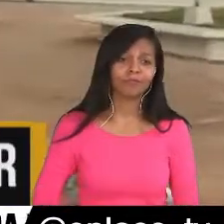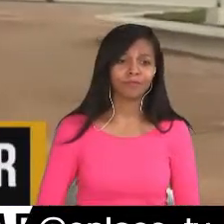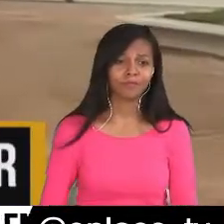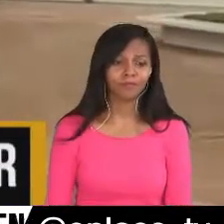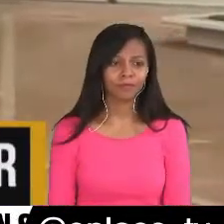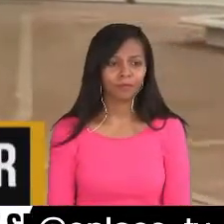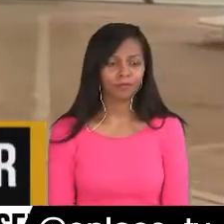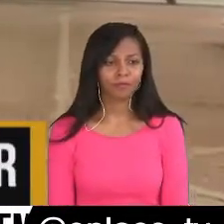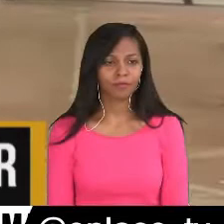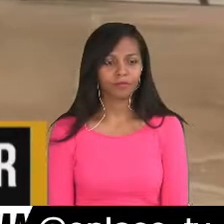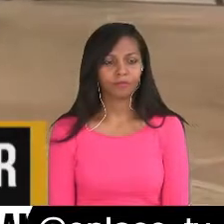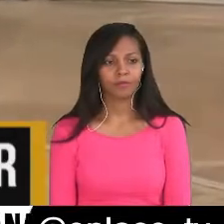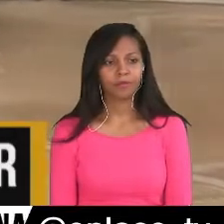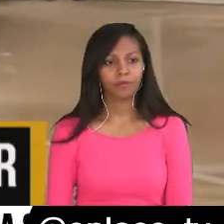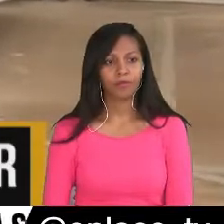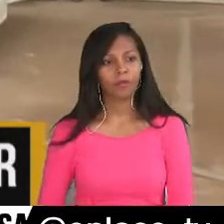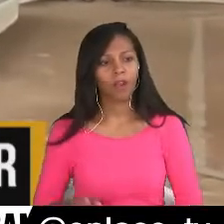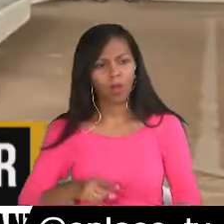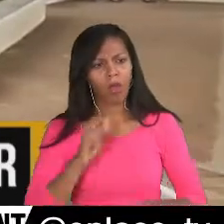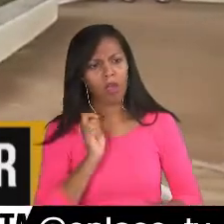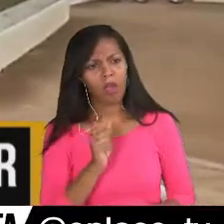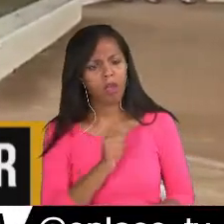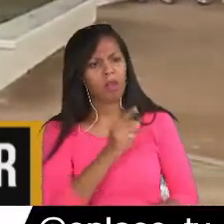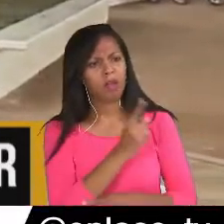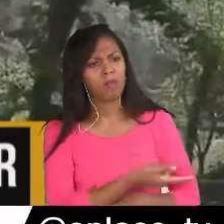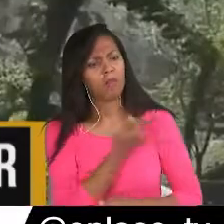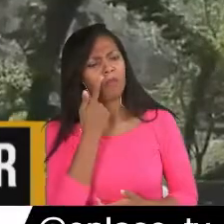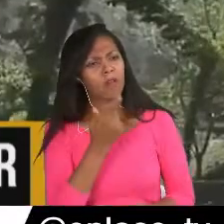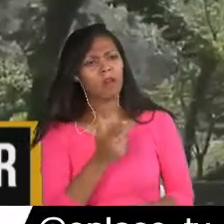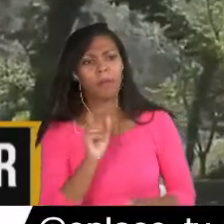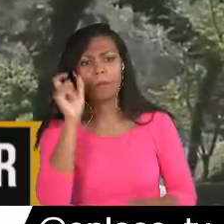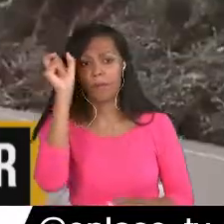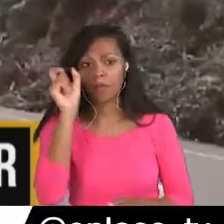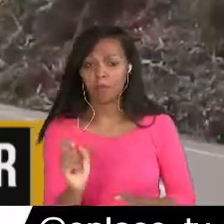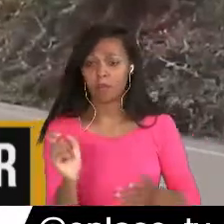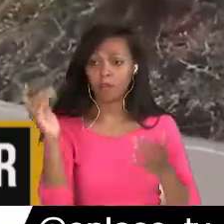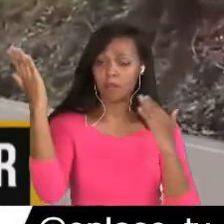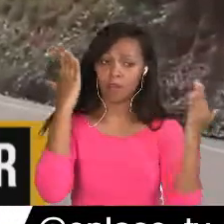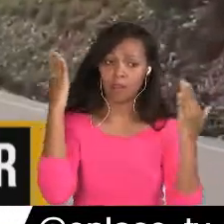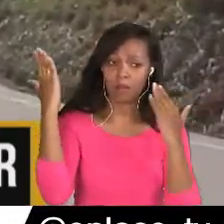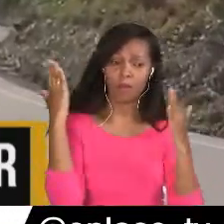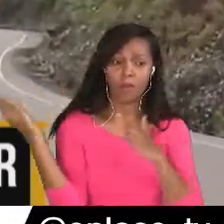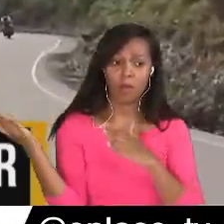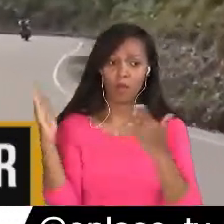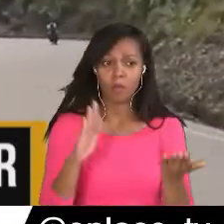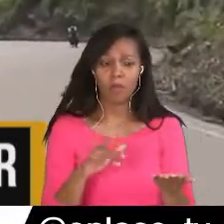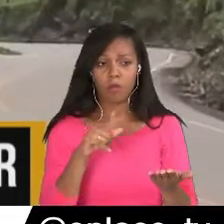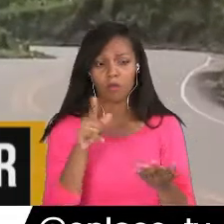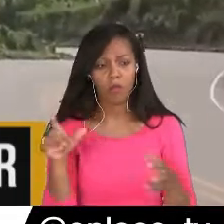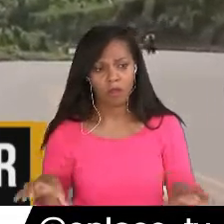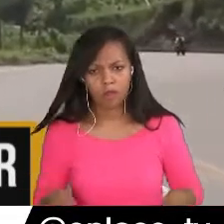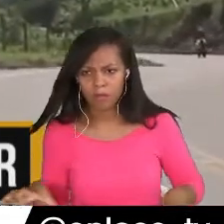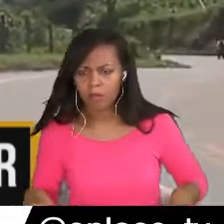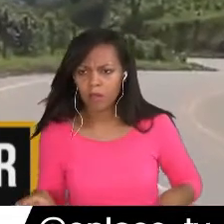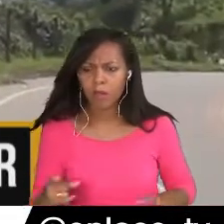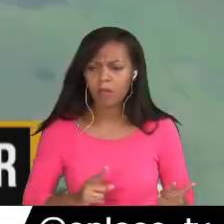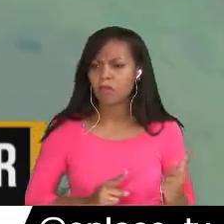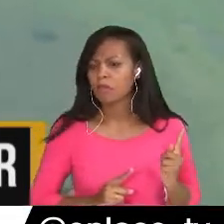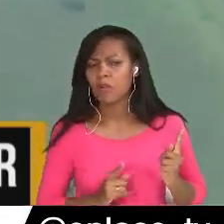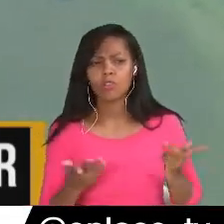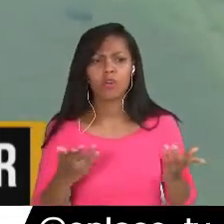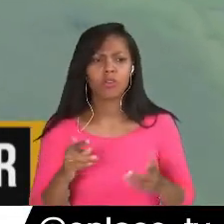Luego de las denuncias que a principio de semana se conocieron sobre la muerte de un campesino en medio de operaciones militares adelantadas en el sur de Bolívar,